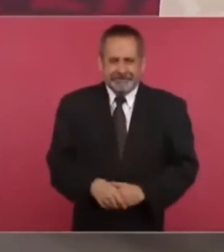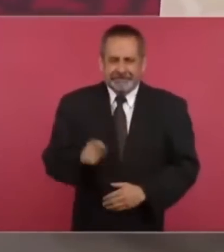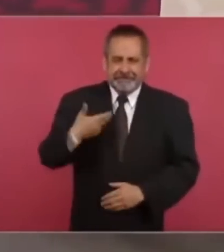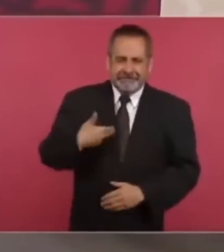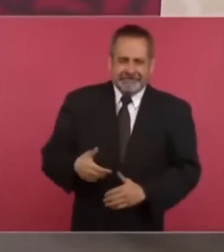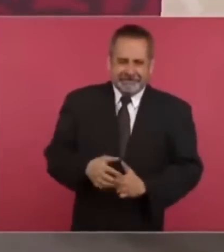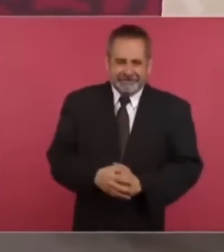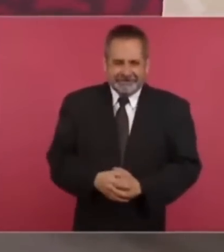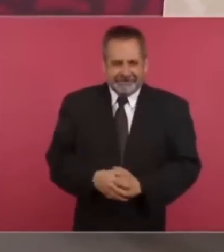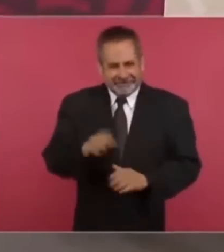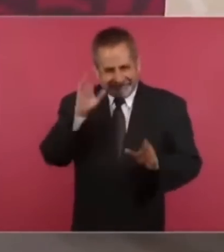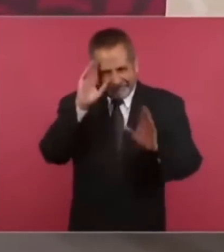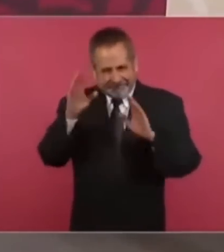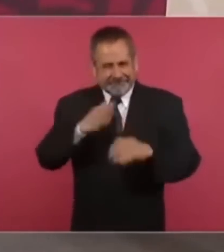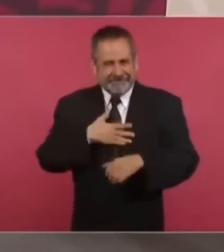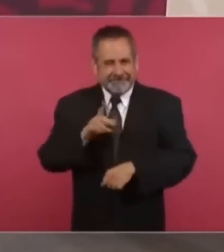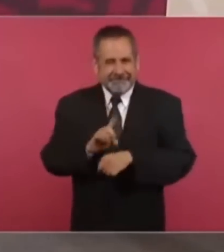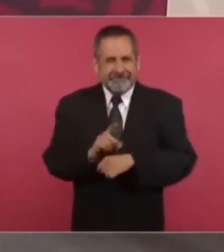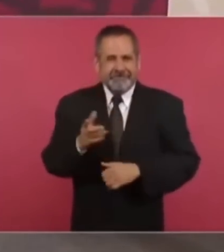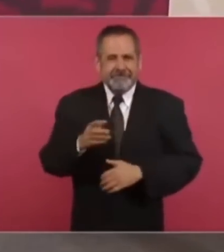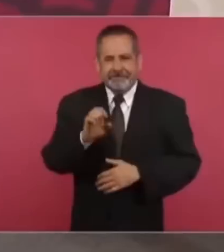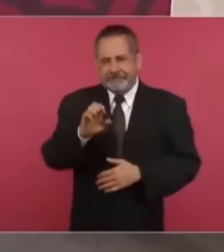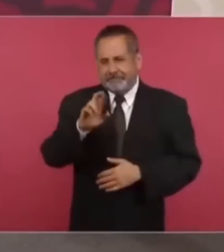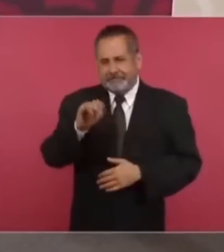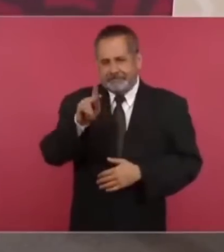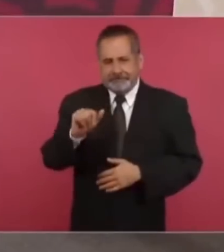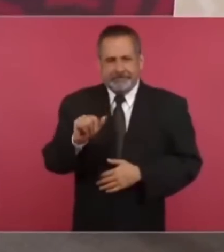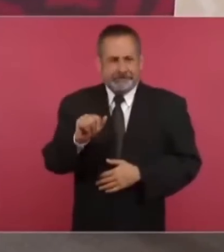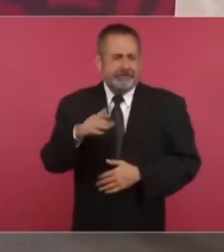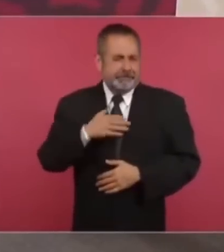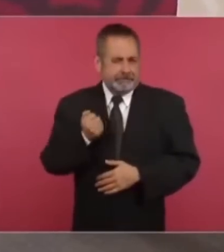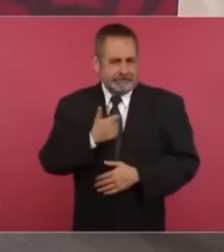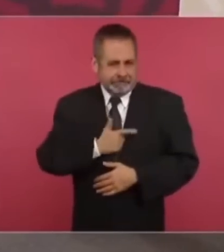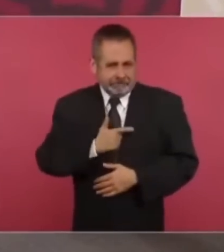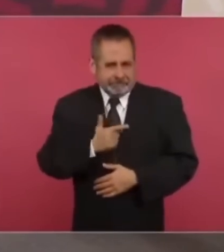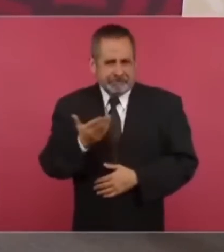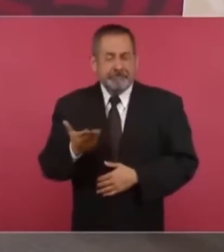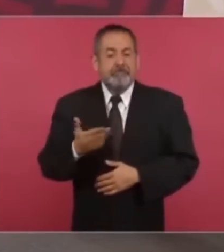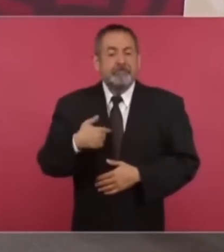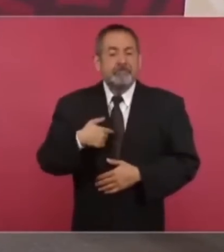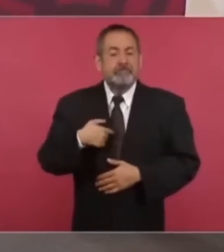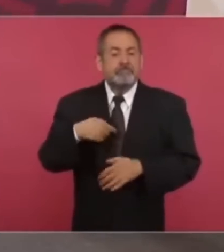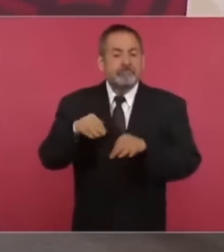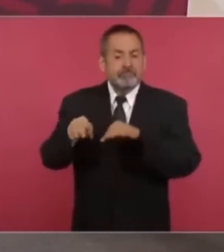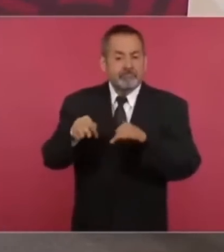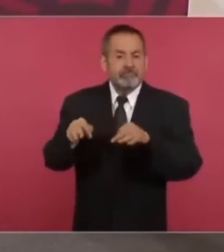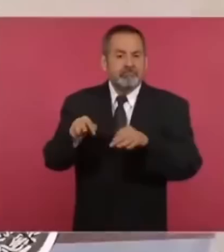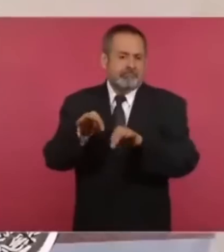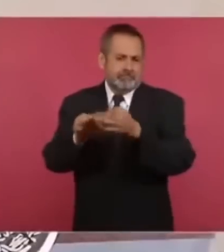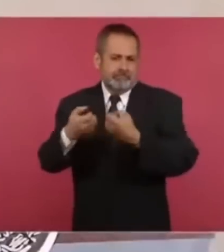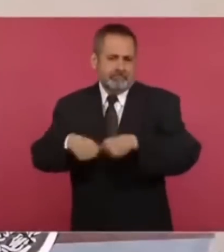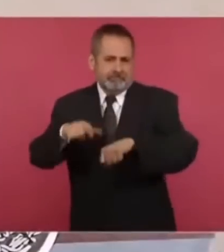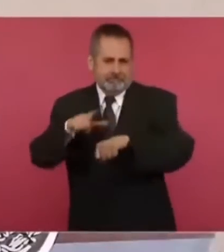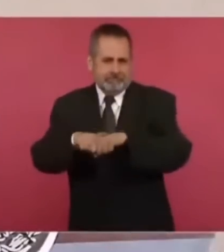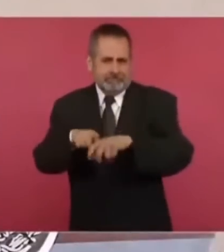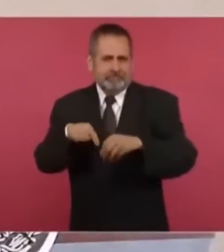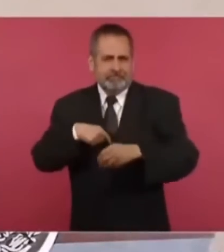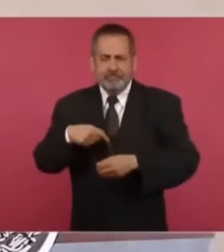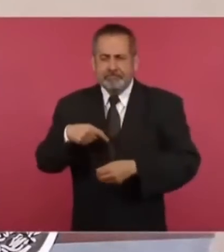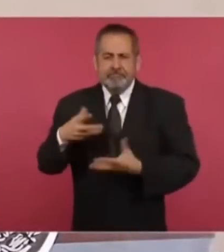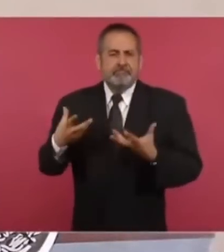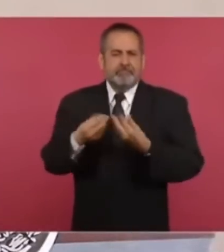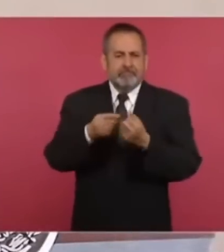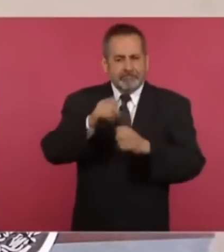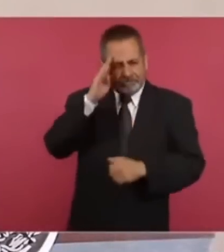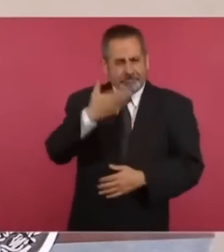tú? Hola, ¿qué tal? Buenos días. Erika de la Luz, mucho gusto. Yo soy trabajadora social y bueno, estoy aquí con